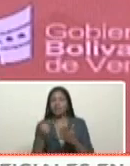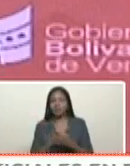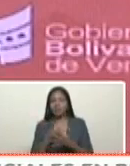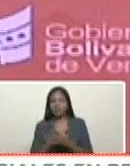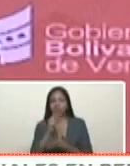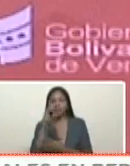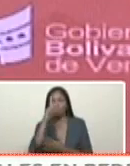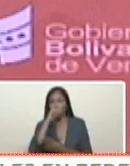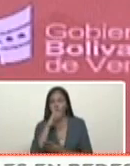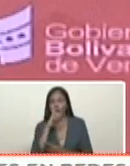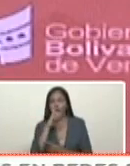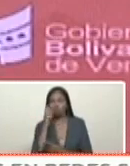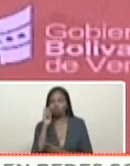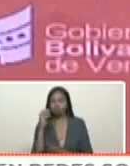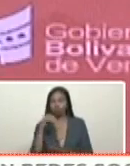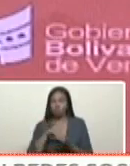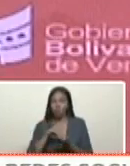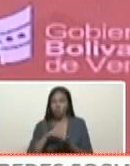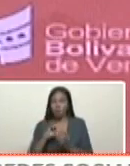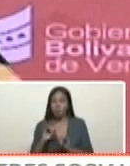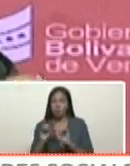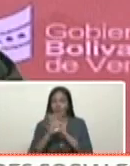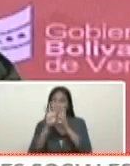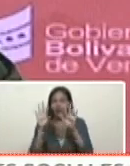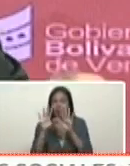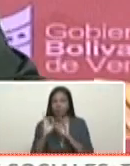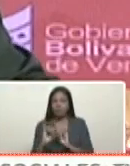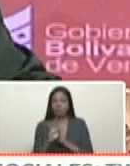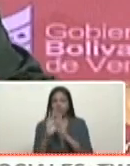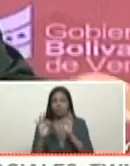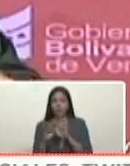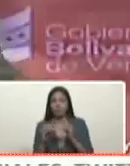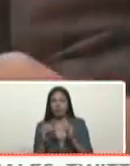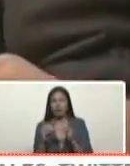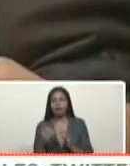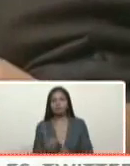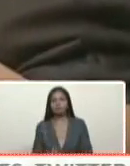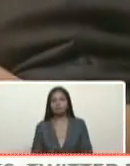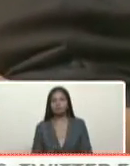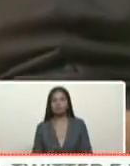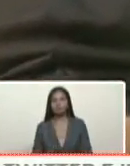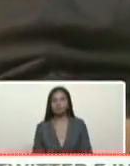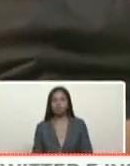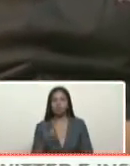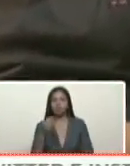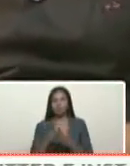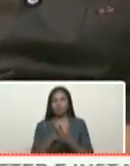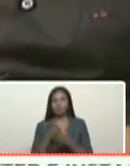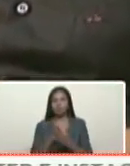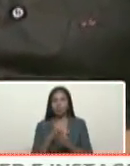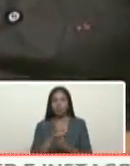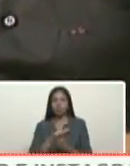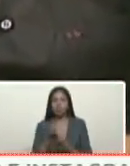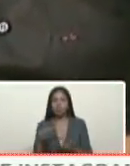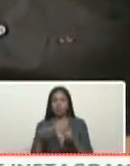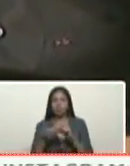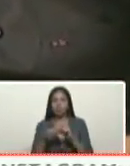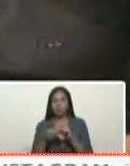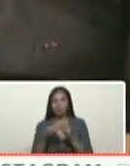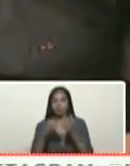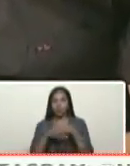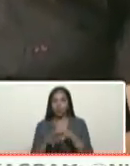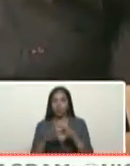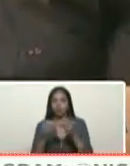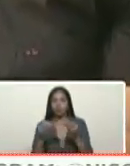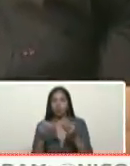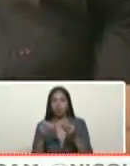2 años, que lo establezco de manera muy clara. Es el frente de batalla de articulación de